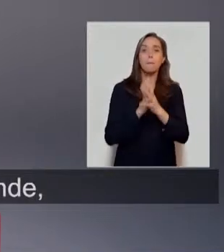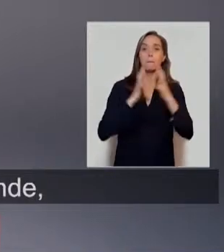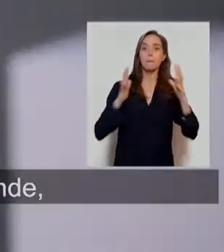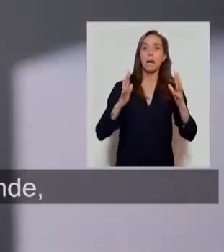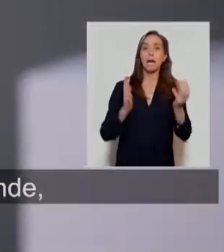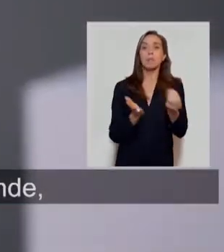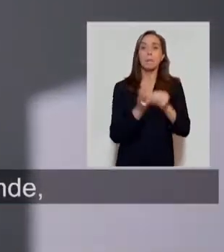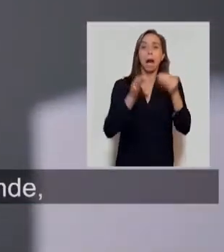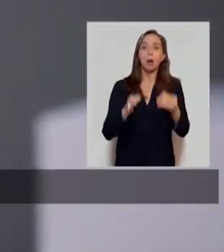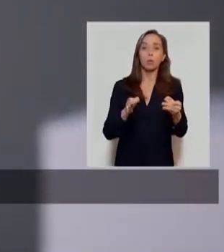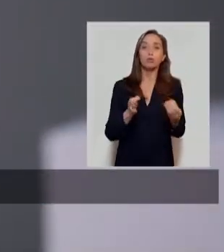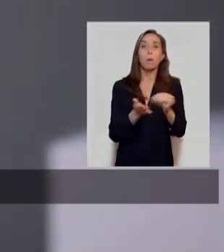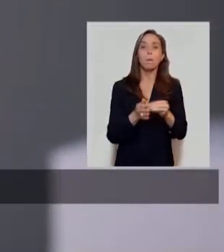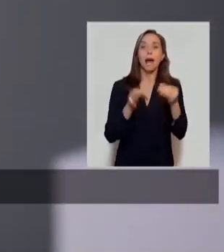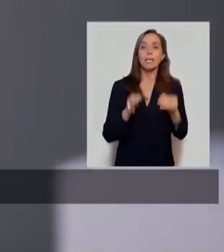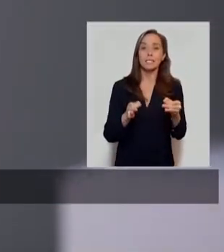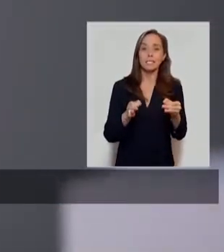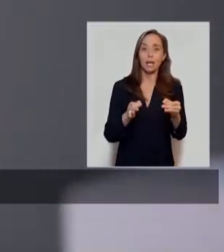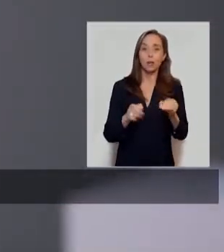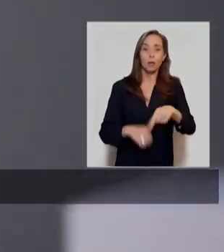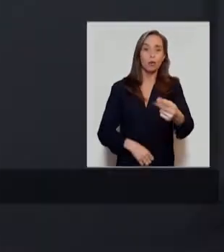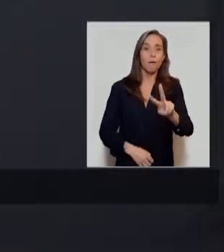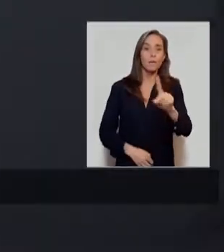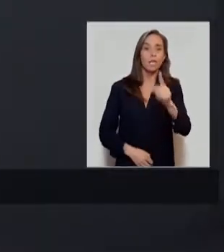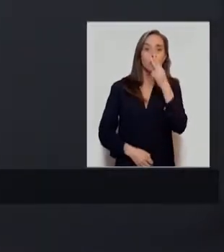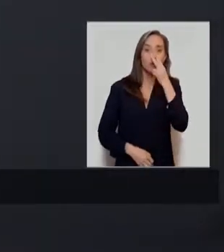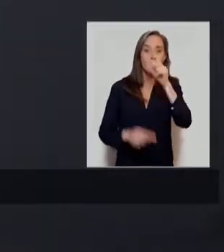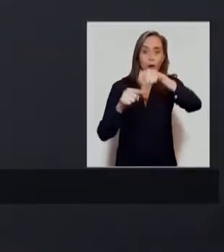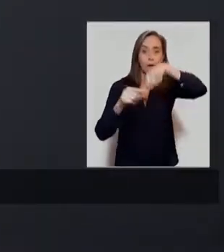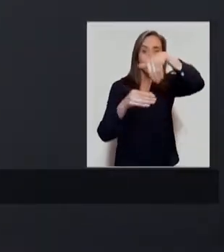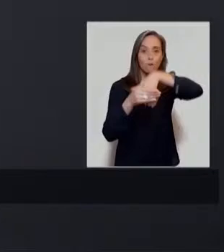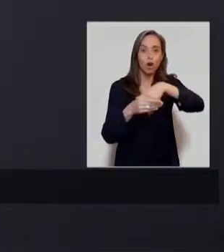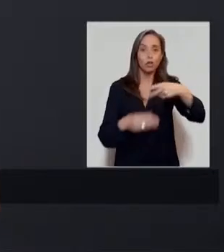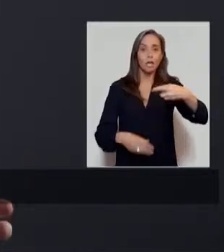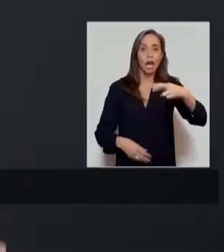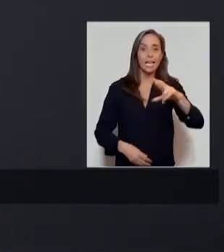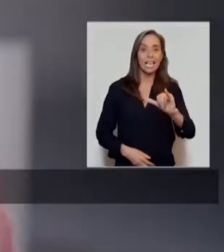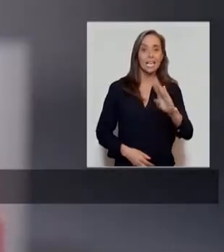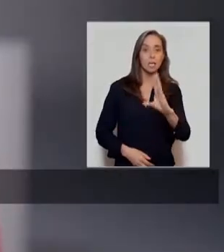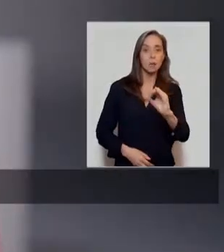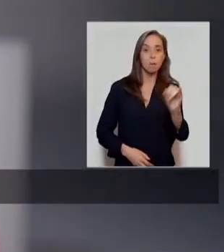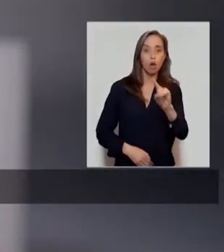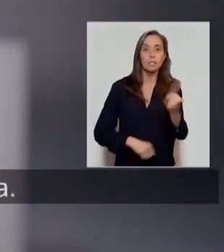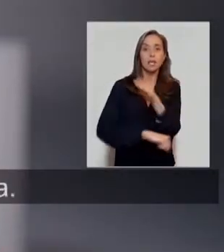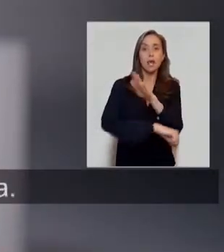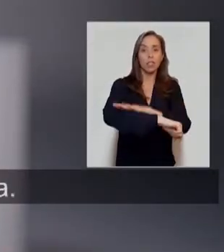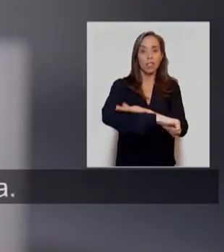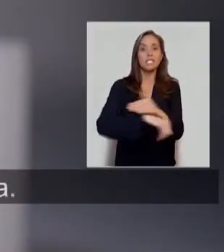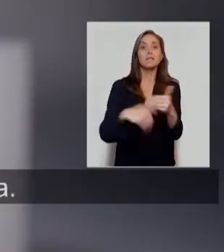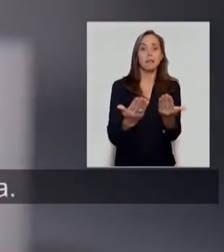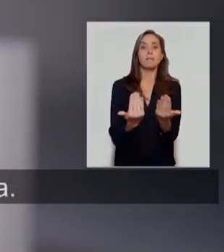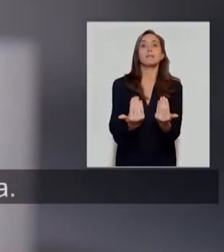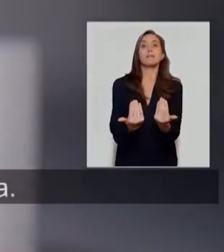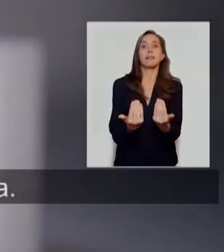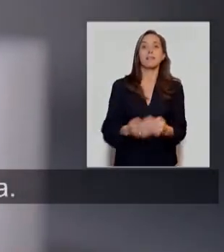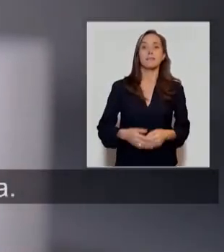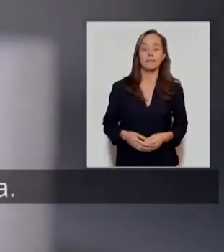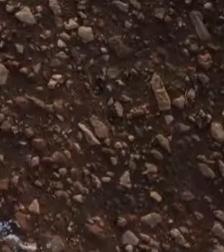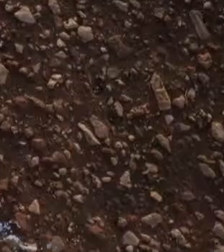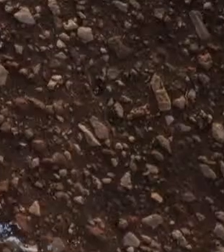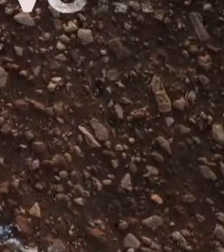chile un país más grande más justo y más seguro este 21 de noviembre vota henry voice porque a la derecha hay